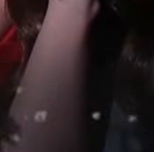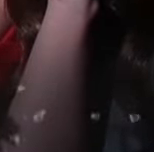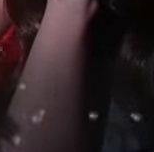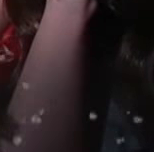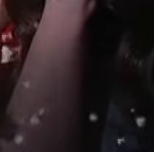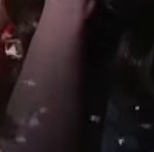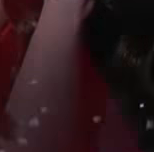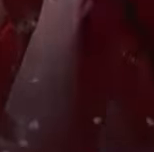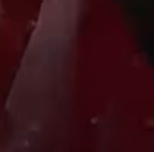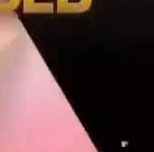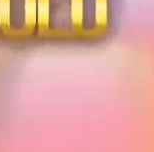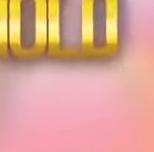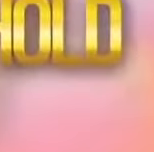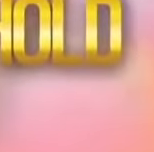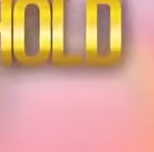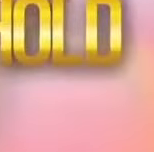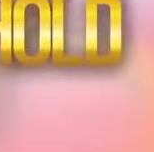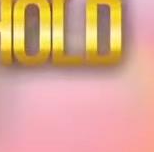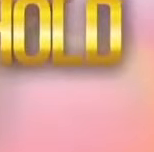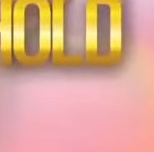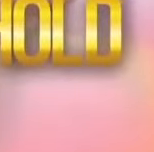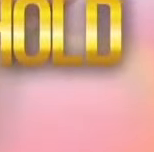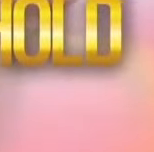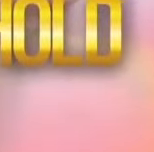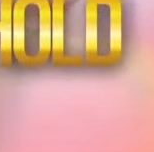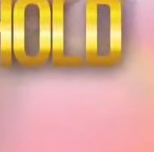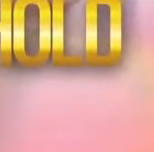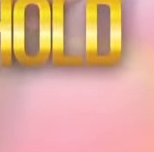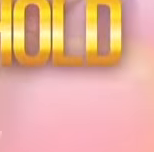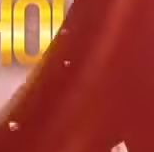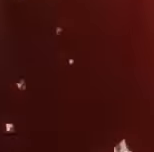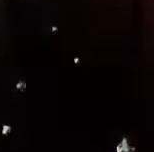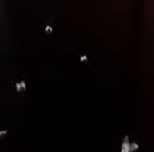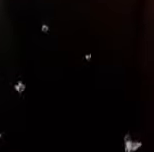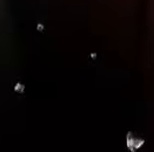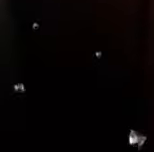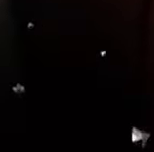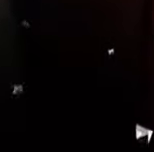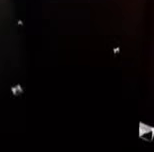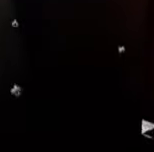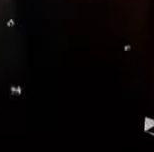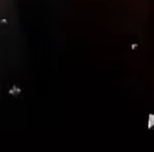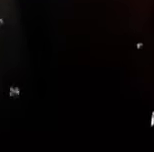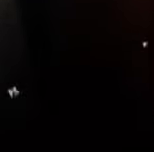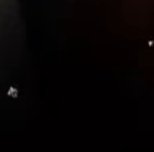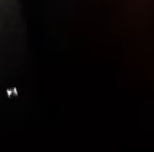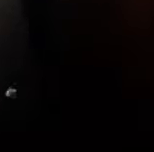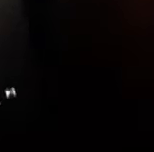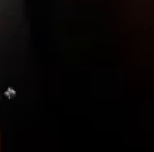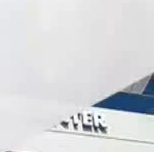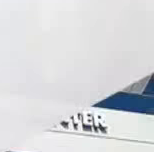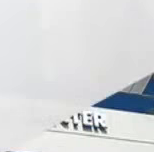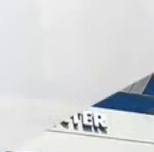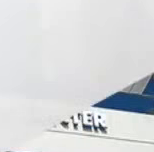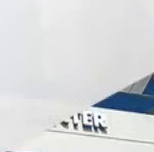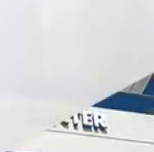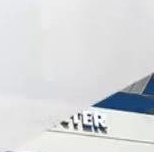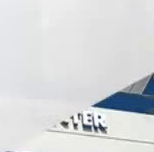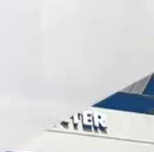bilang Dominique. To Have and to Hold on the 27th of September on GMA.